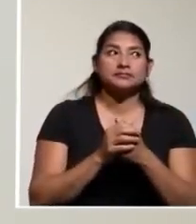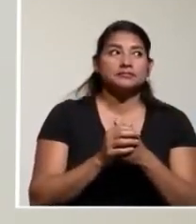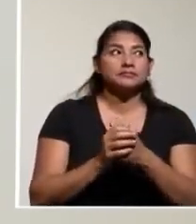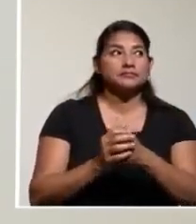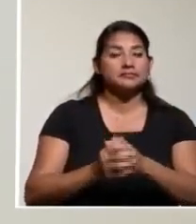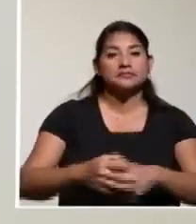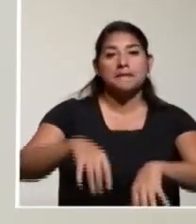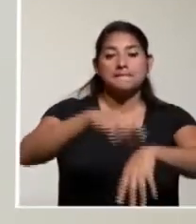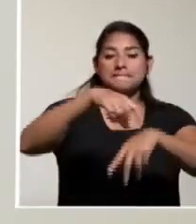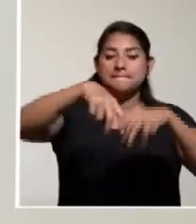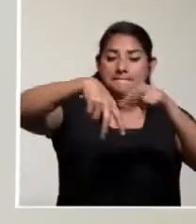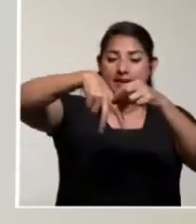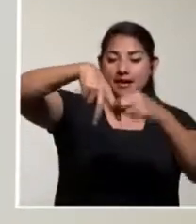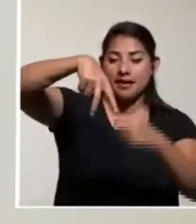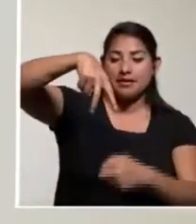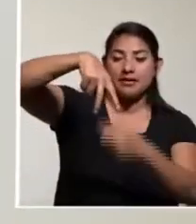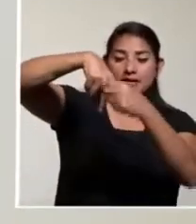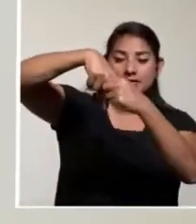Legs.